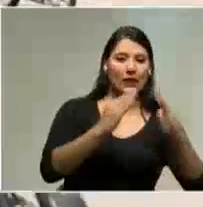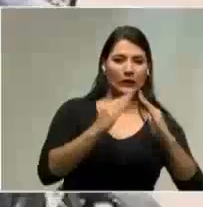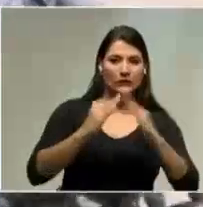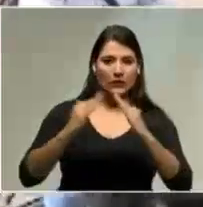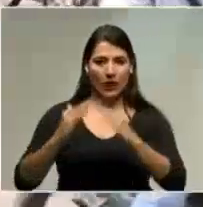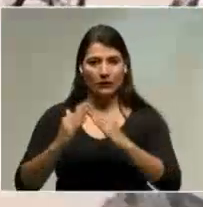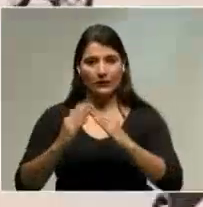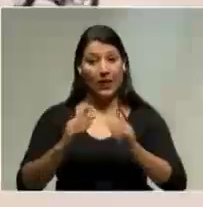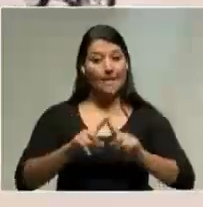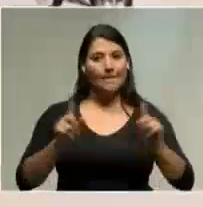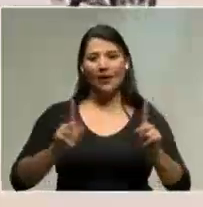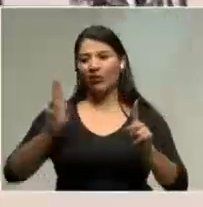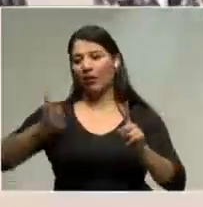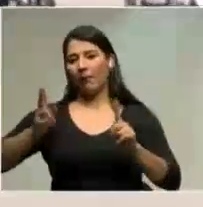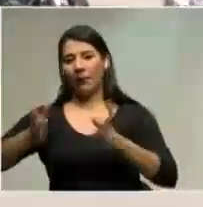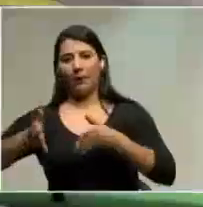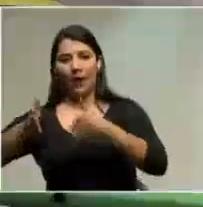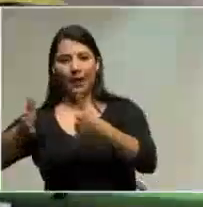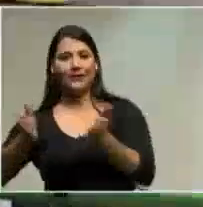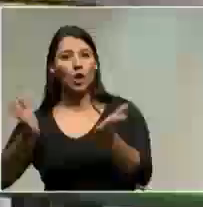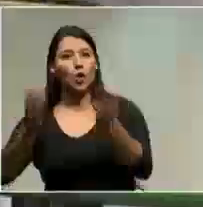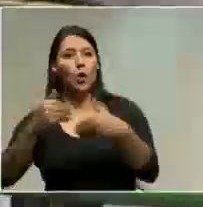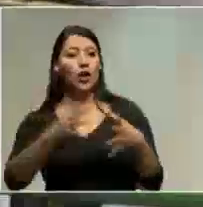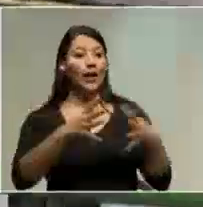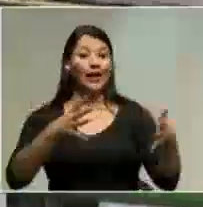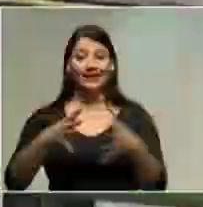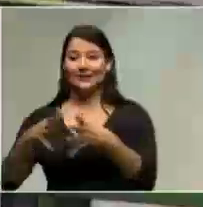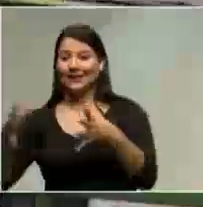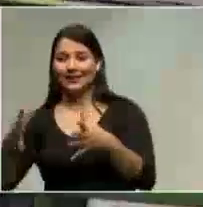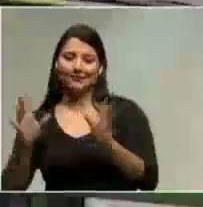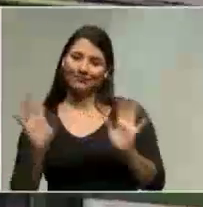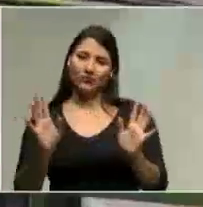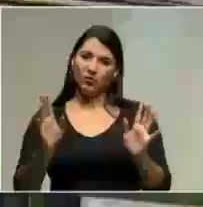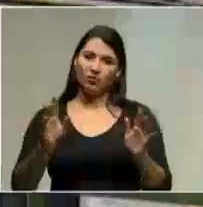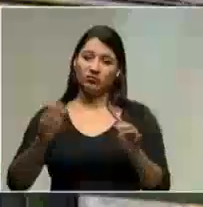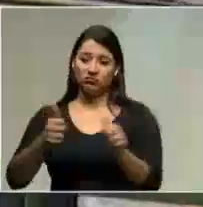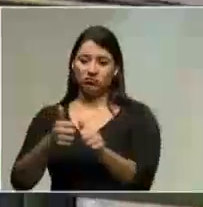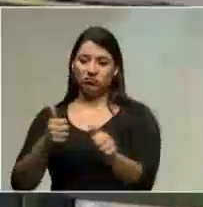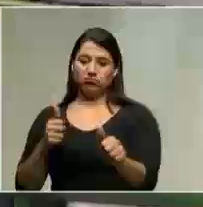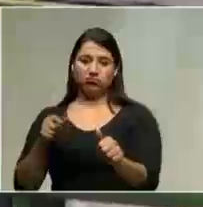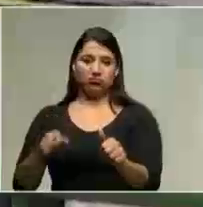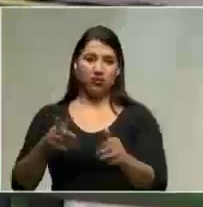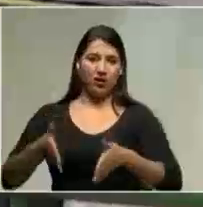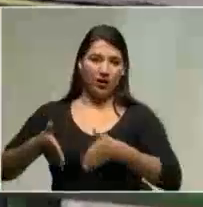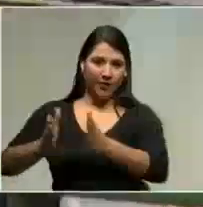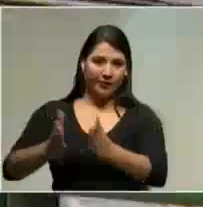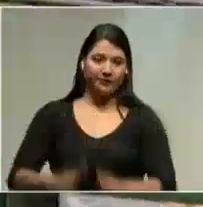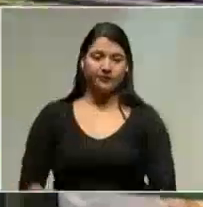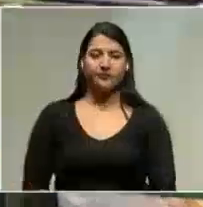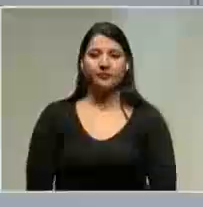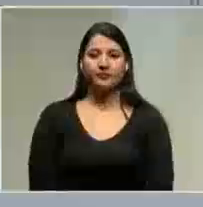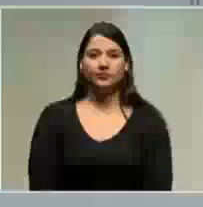de mercado sin ordenamiento del territorio, planificación de largo plazo y consideración de su sostenibilidad.